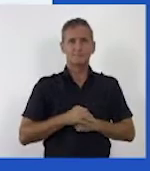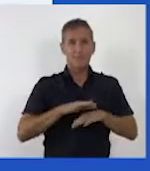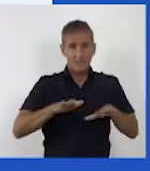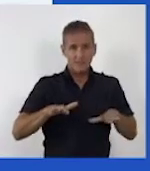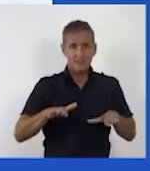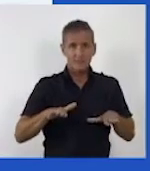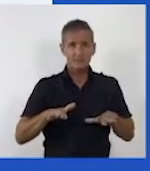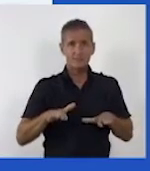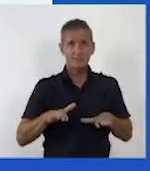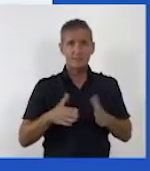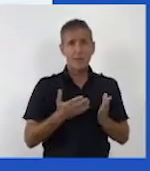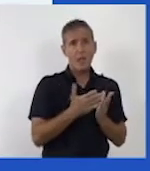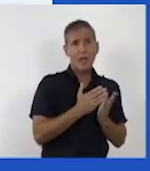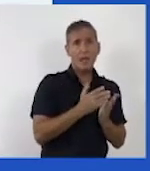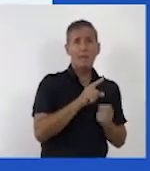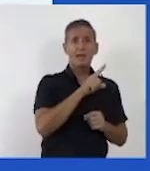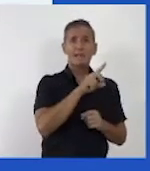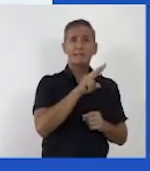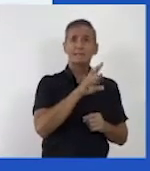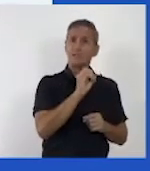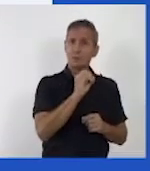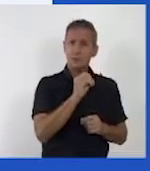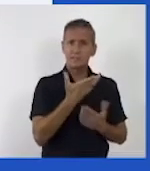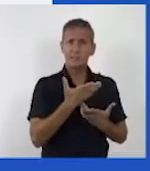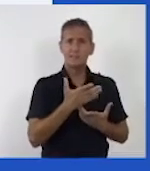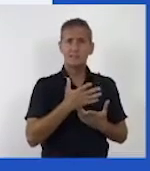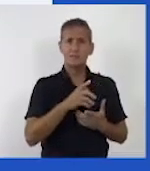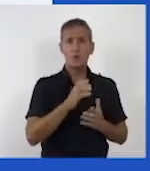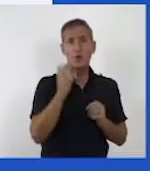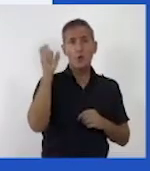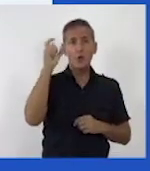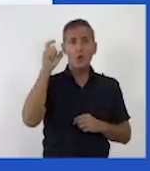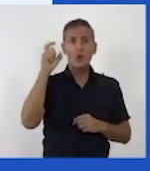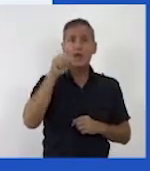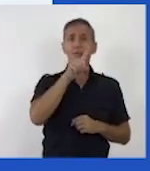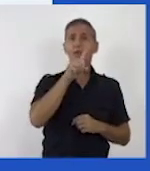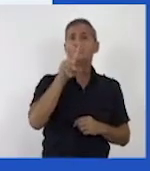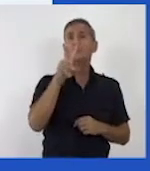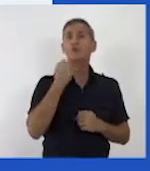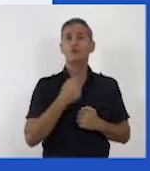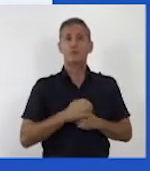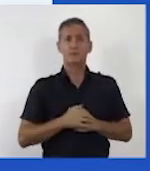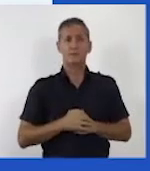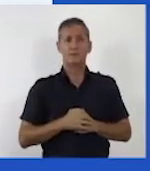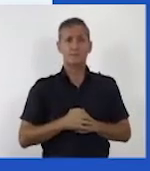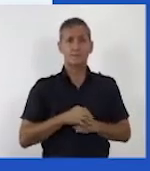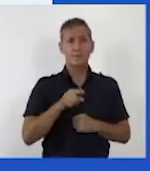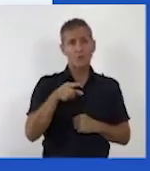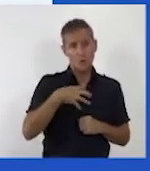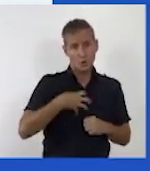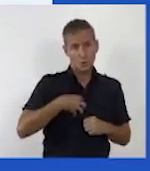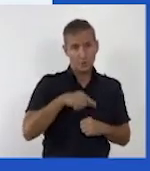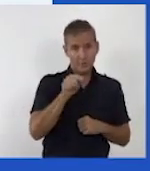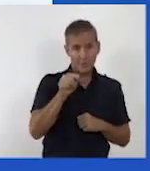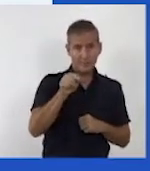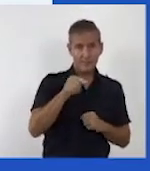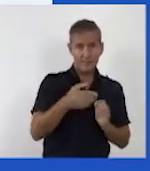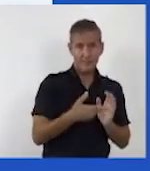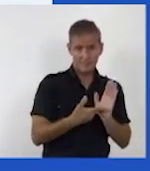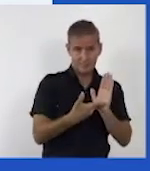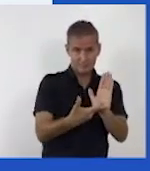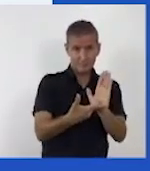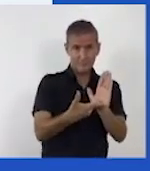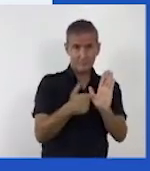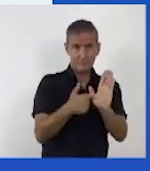ya lo tiene página 120 el capítulo 12 lo tienen ahí se los estoy mostrando